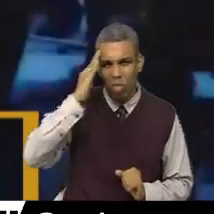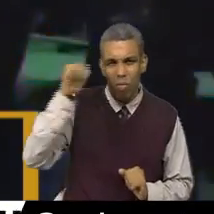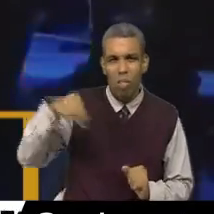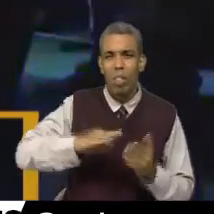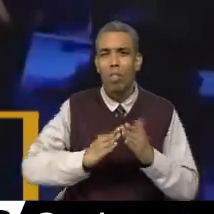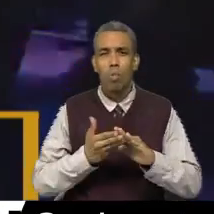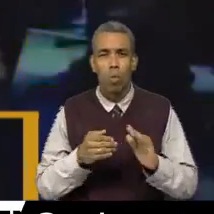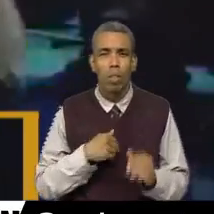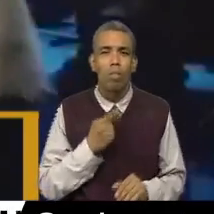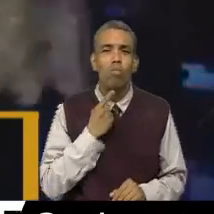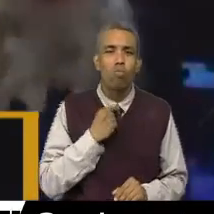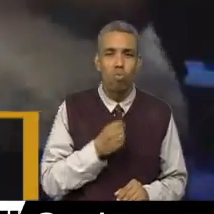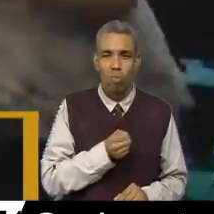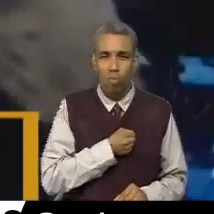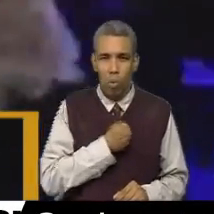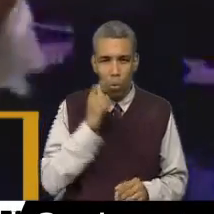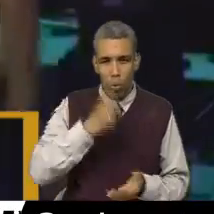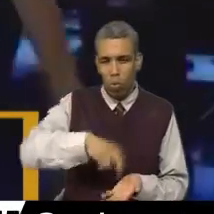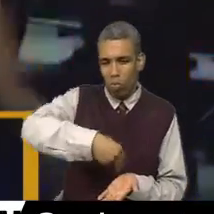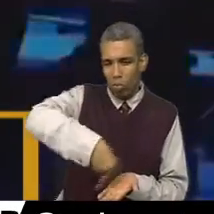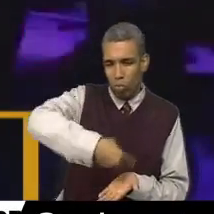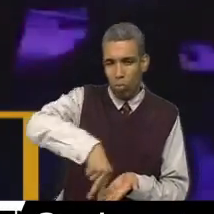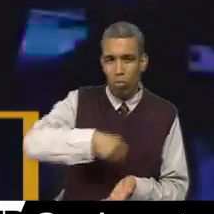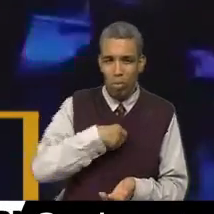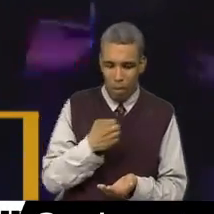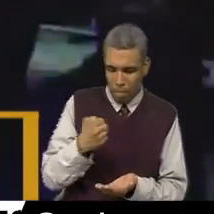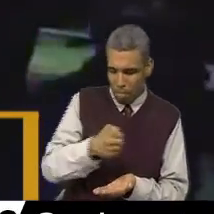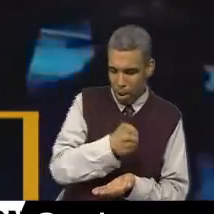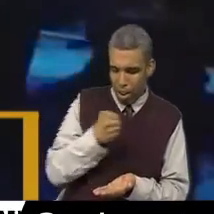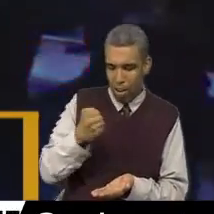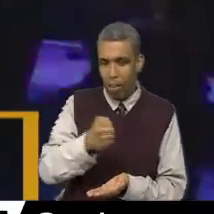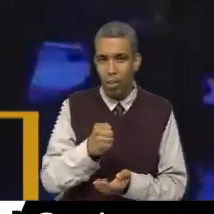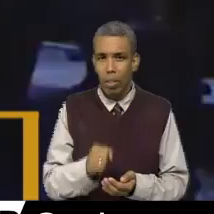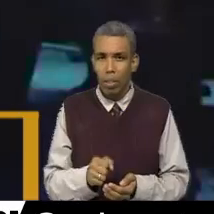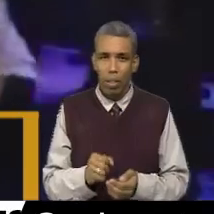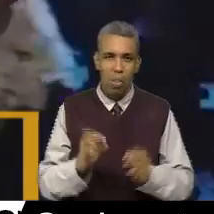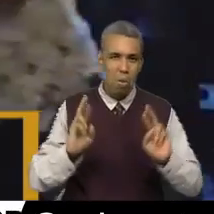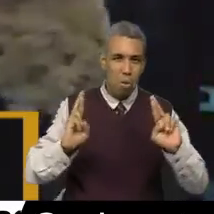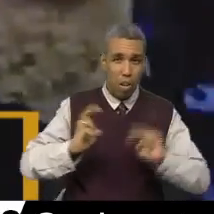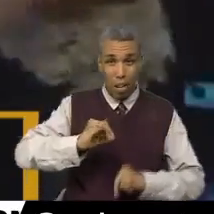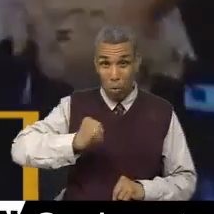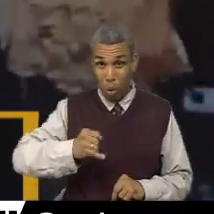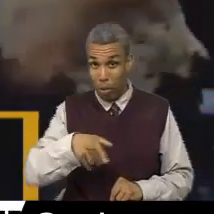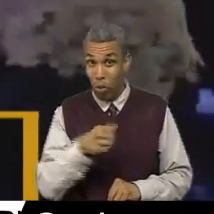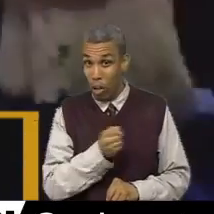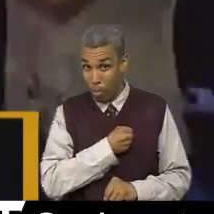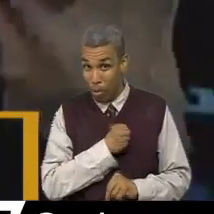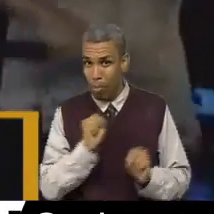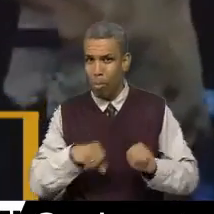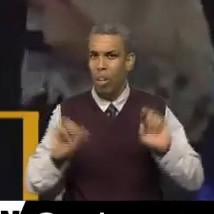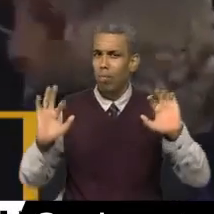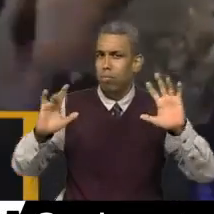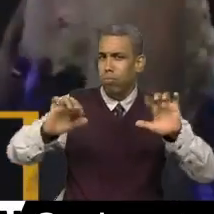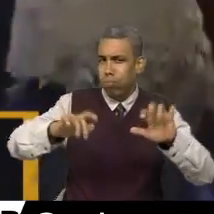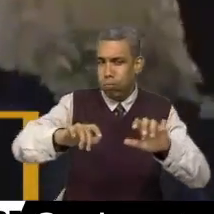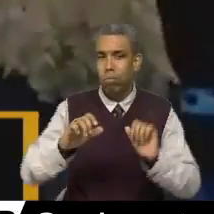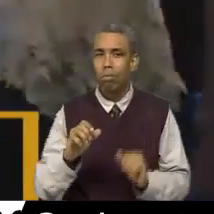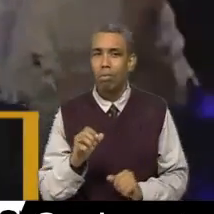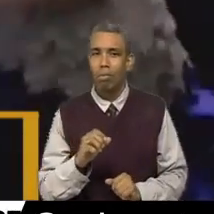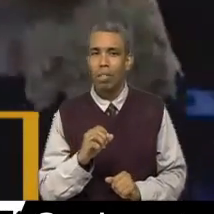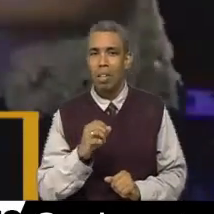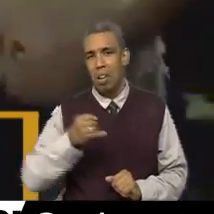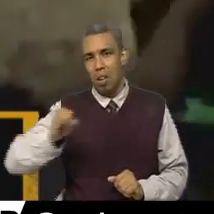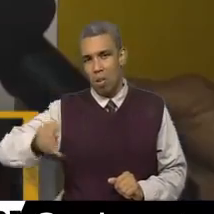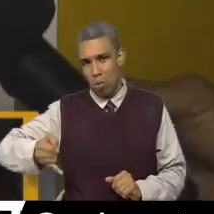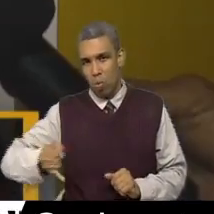primero de muchos que vendrán. Esperamos que nos respalden con su asistencia, a quienes amen este género salsa, y vamos a conocer también